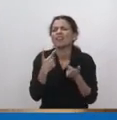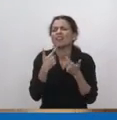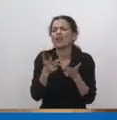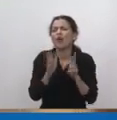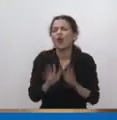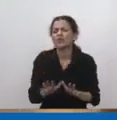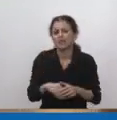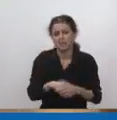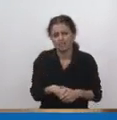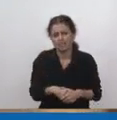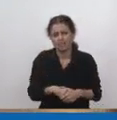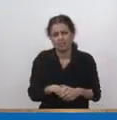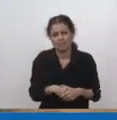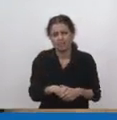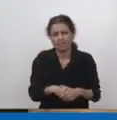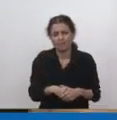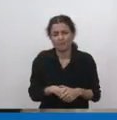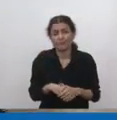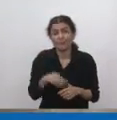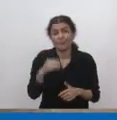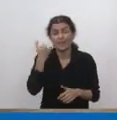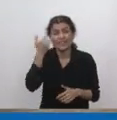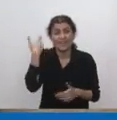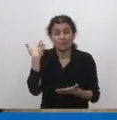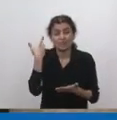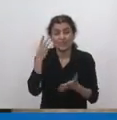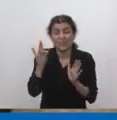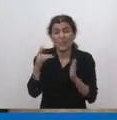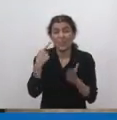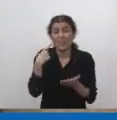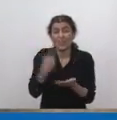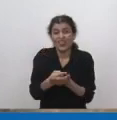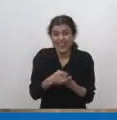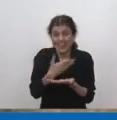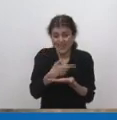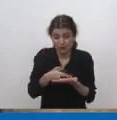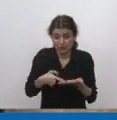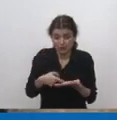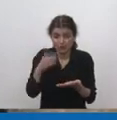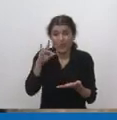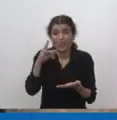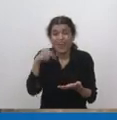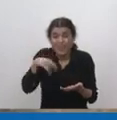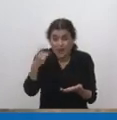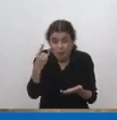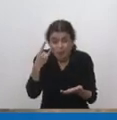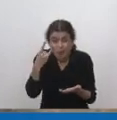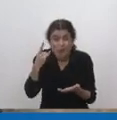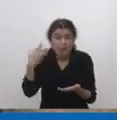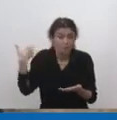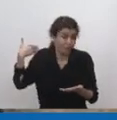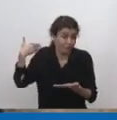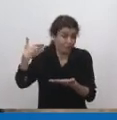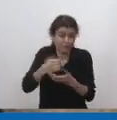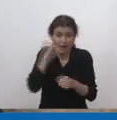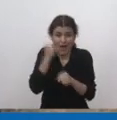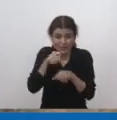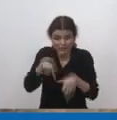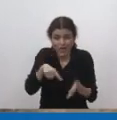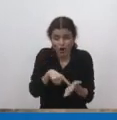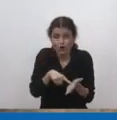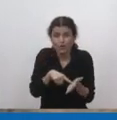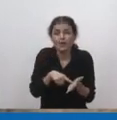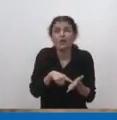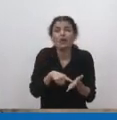En ninguno de los decretos de necesidades de urgencia que, según y se